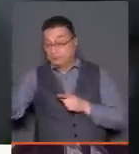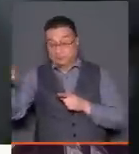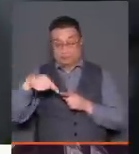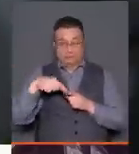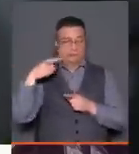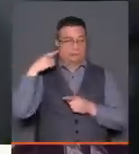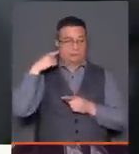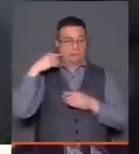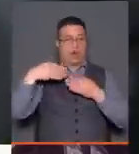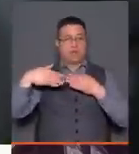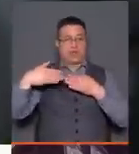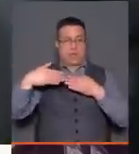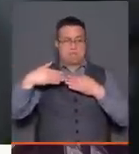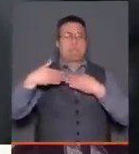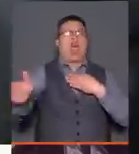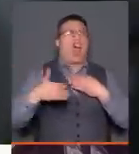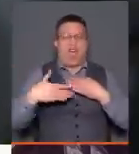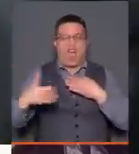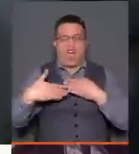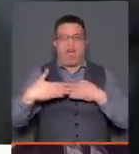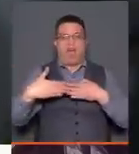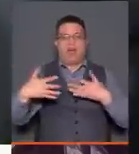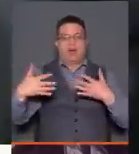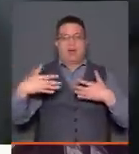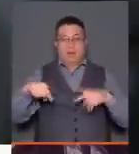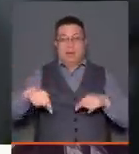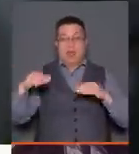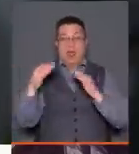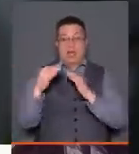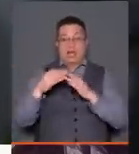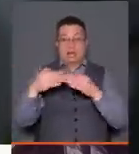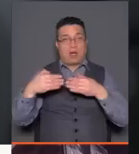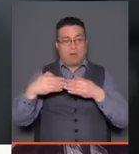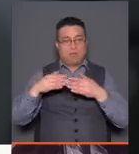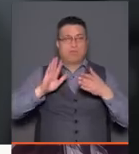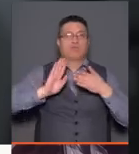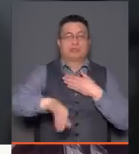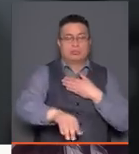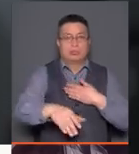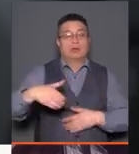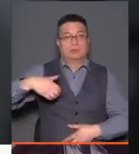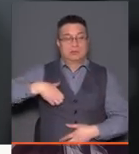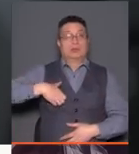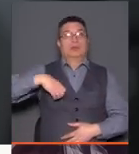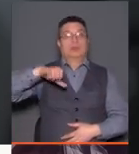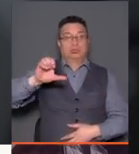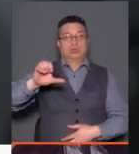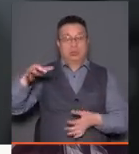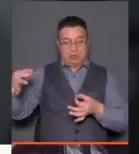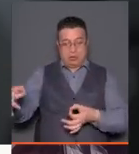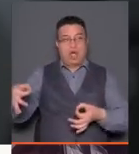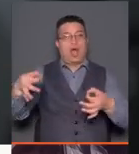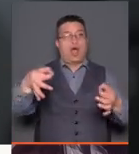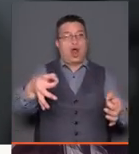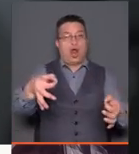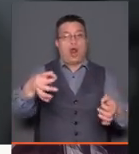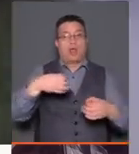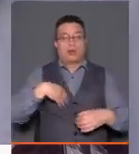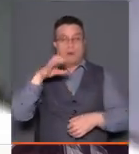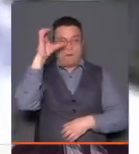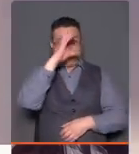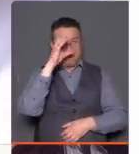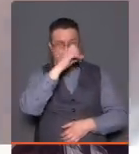revientan la puerta eso fue en esta casa rentado en la puerta y era la pdi que venía con una orden y que andan buscando un